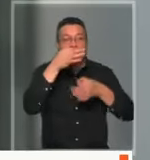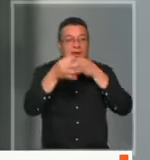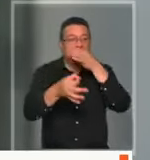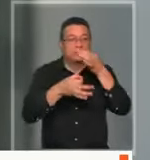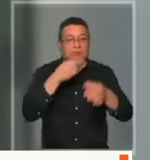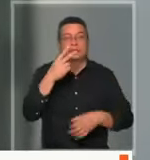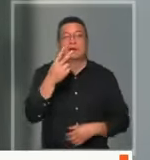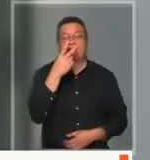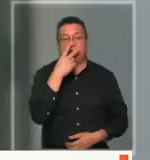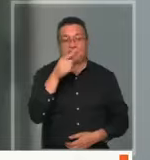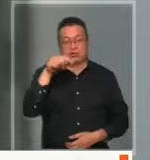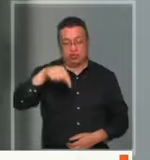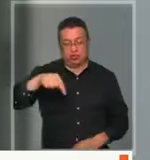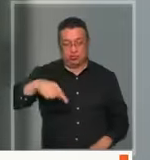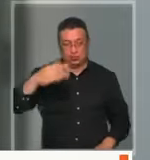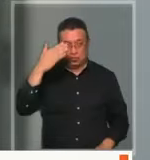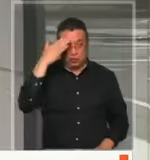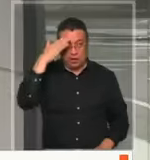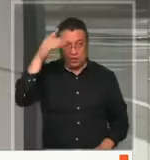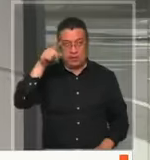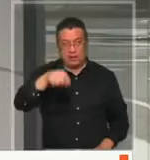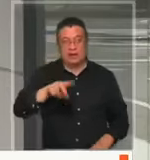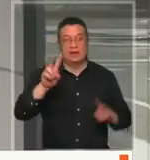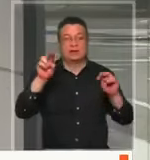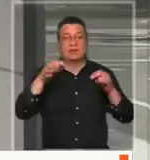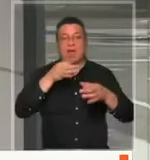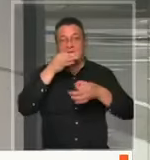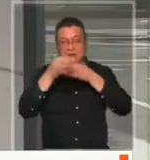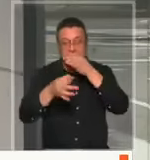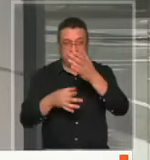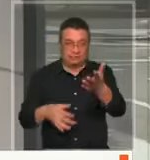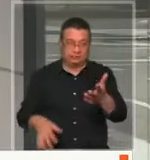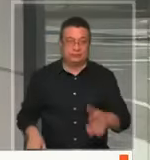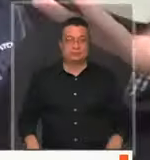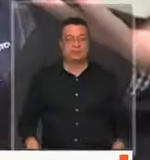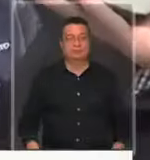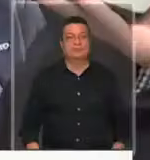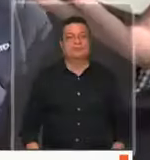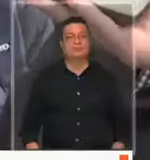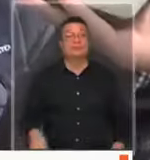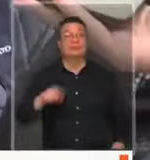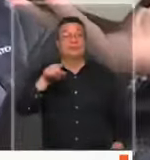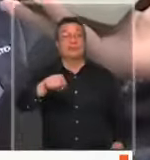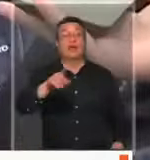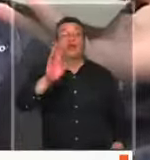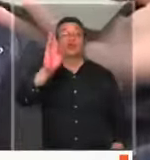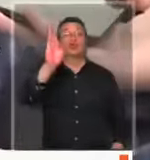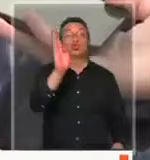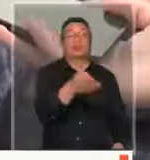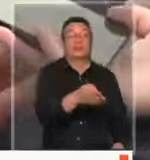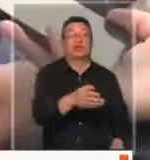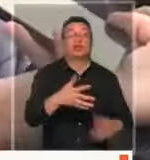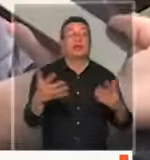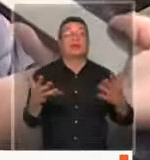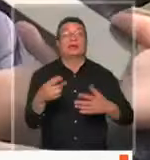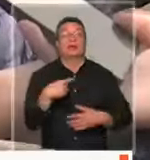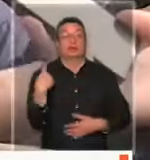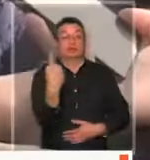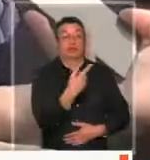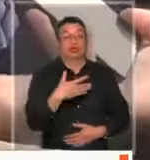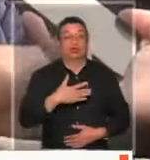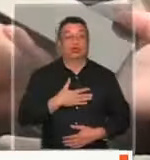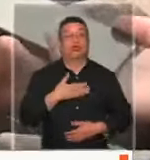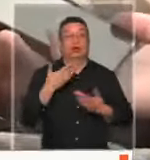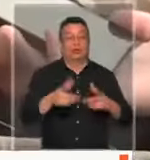registrado durante esta jornada debido a este anuncio. Esta suspensión es que nosotros vamos a